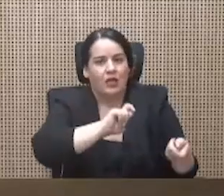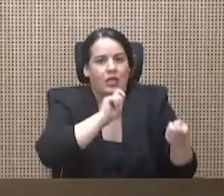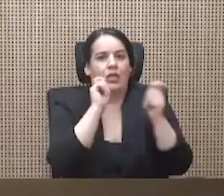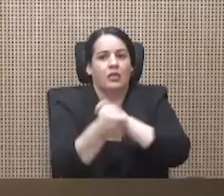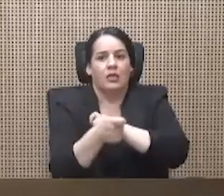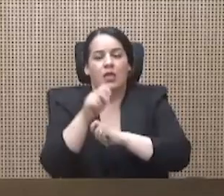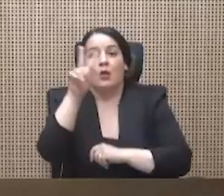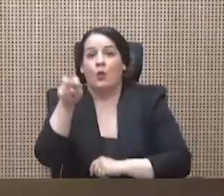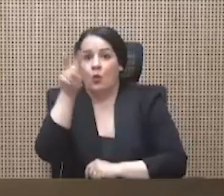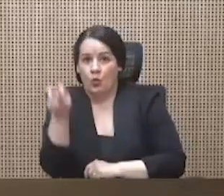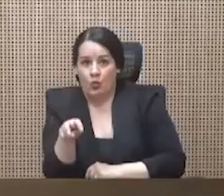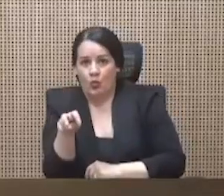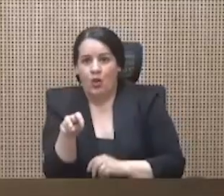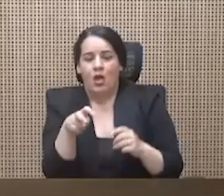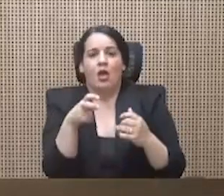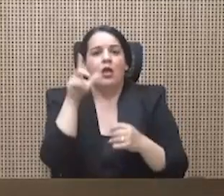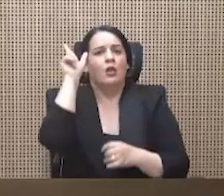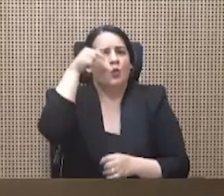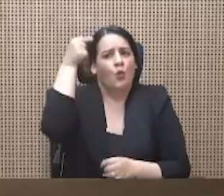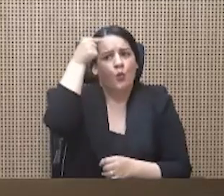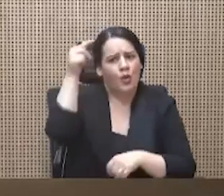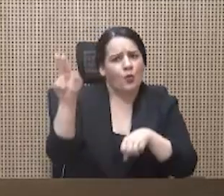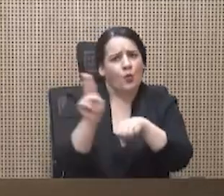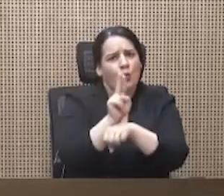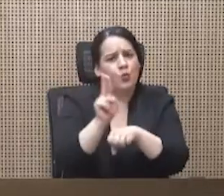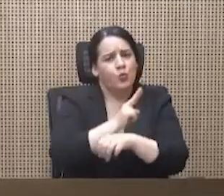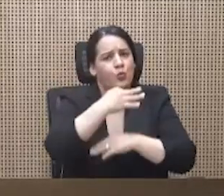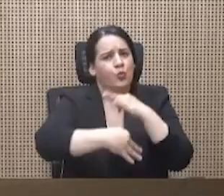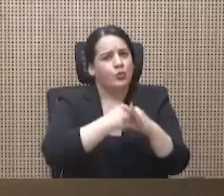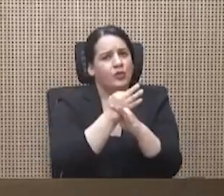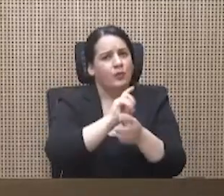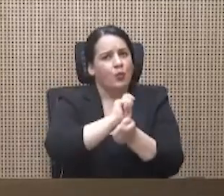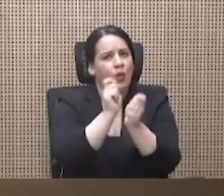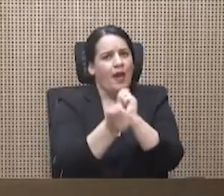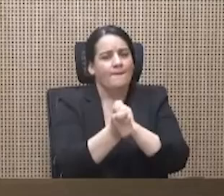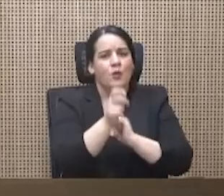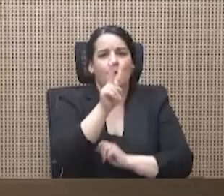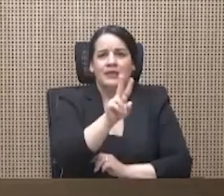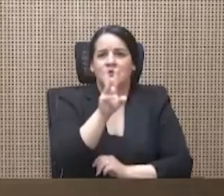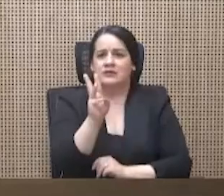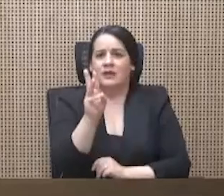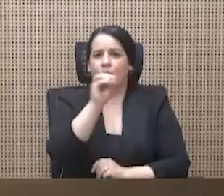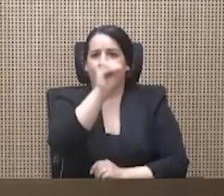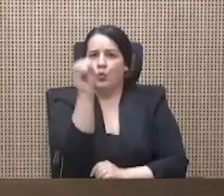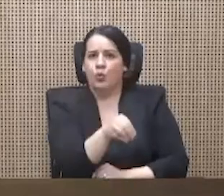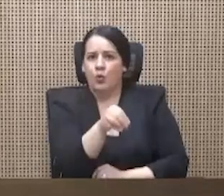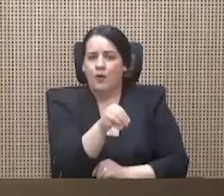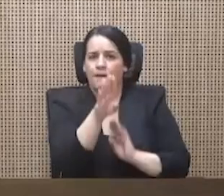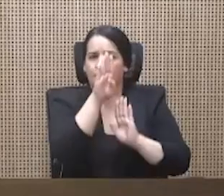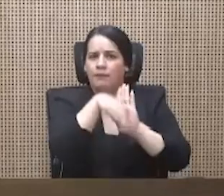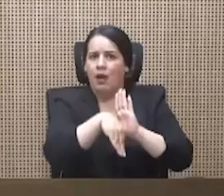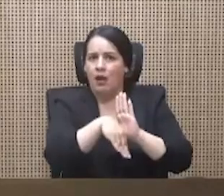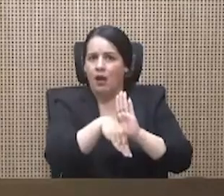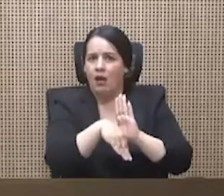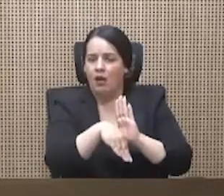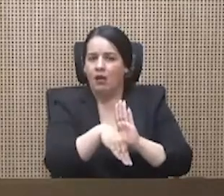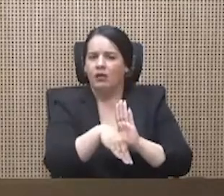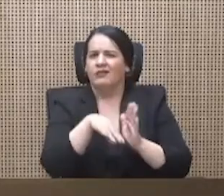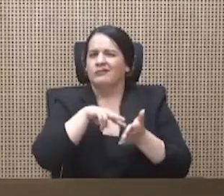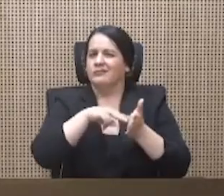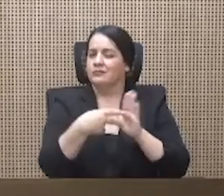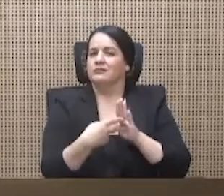colones, ahora el gobierno utiliza un tipo de cambio un 26% más barato, lo que evidencia